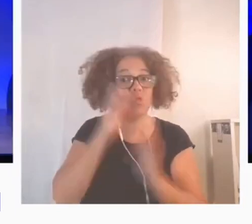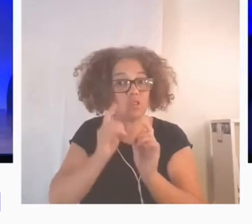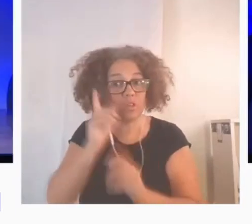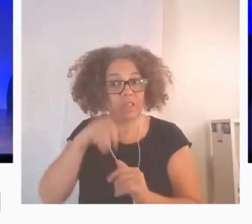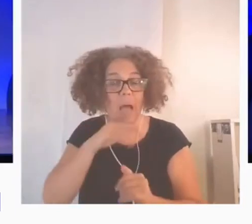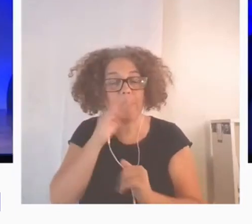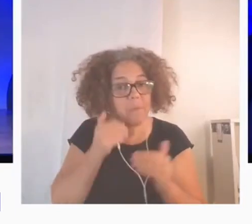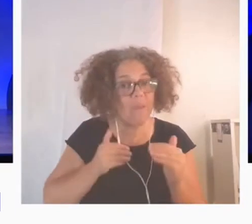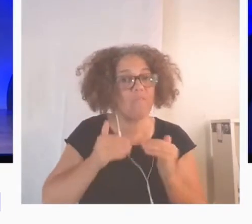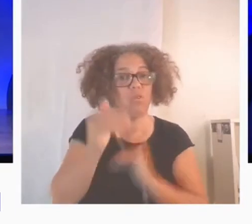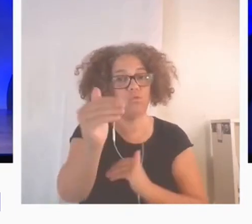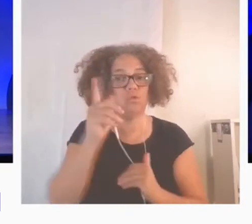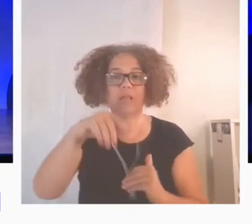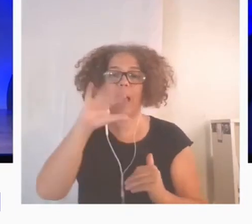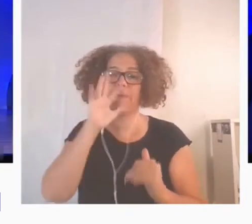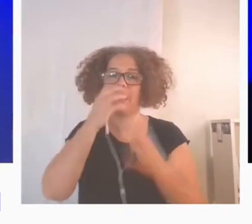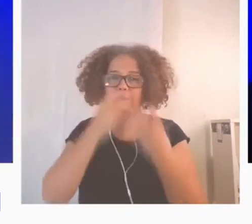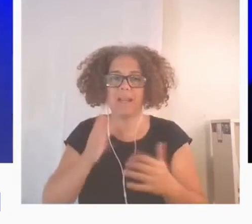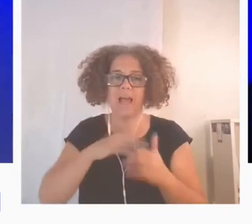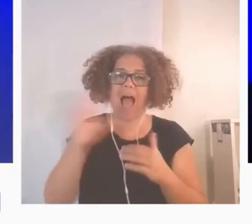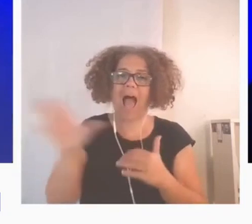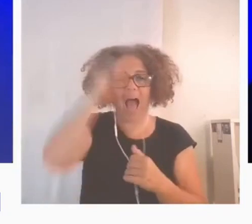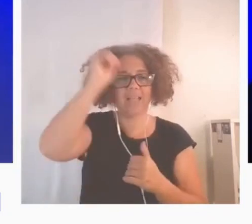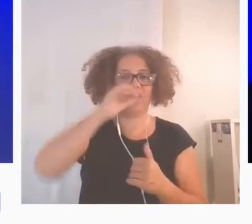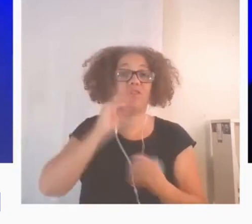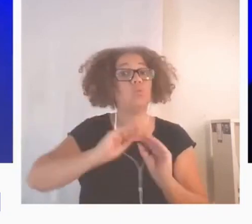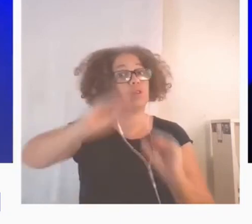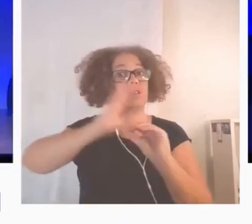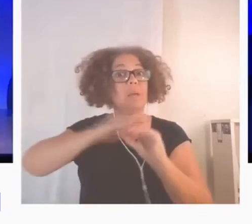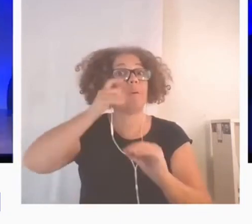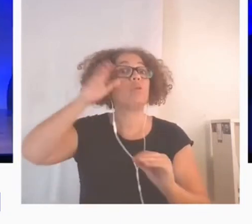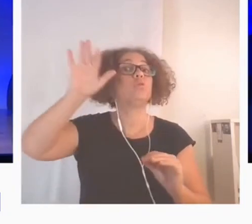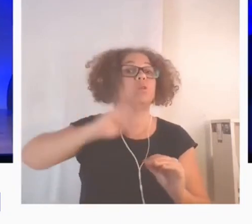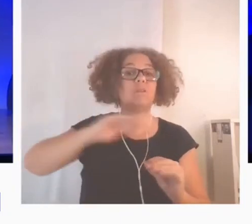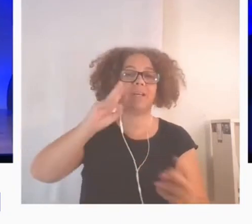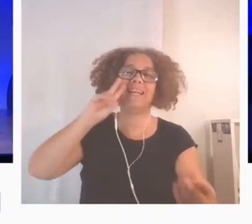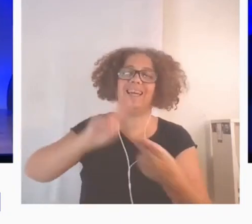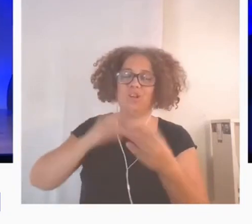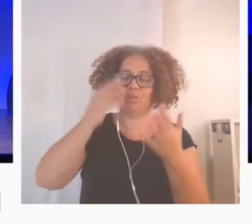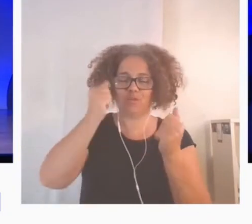futuro. Que vaya muy bien. Gracias a todos y gracias a todos ustedes por su atención. Hasta pronto.